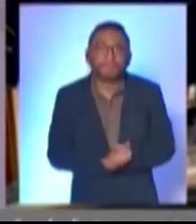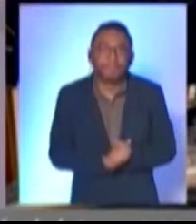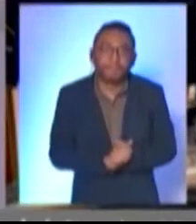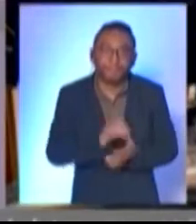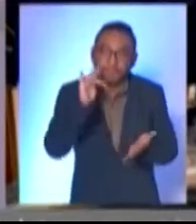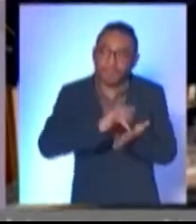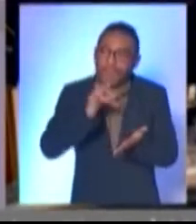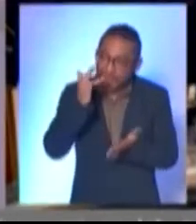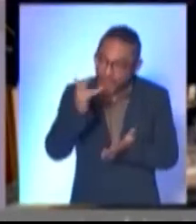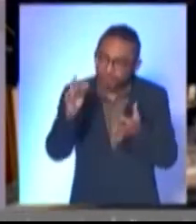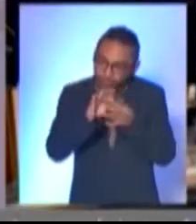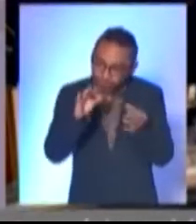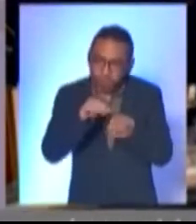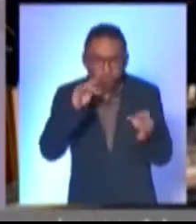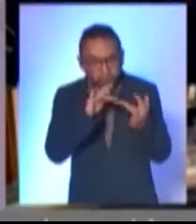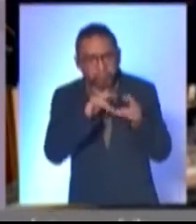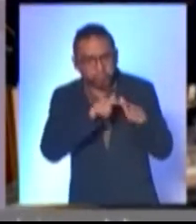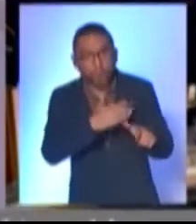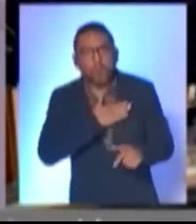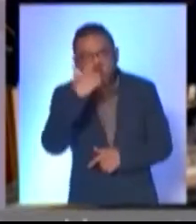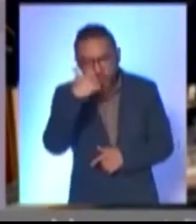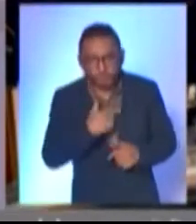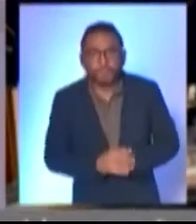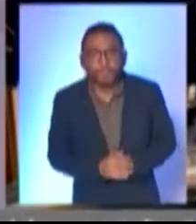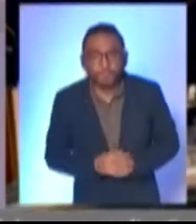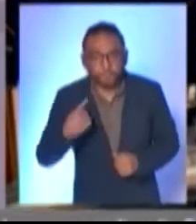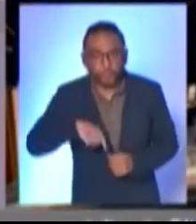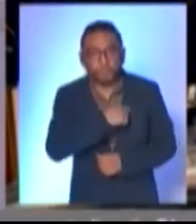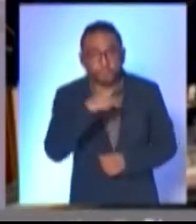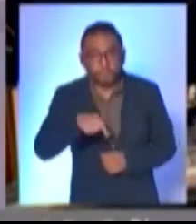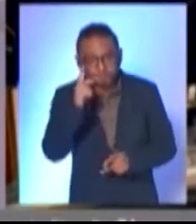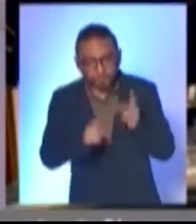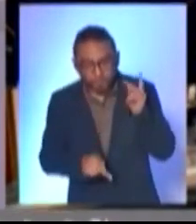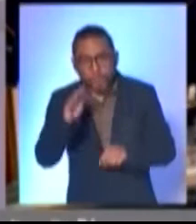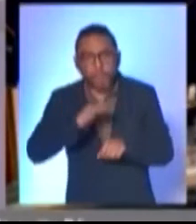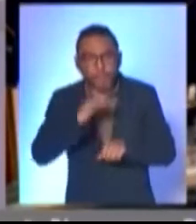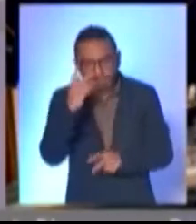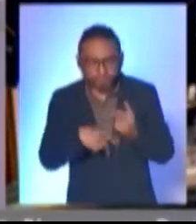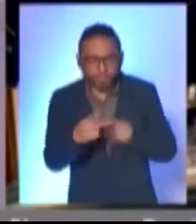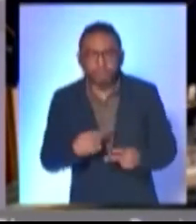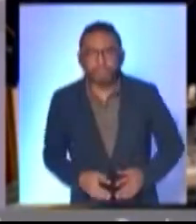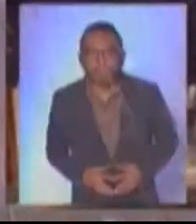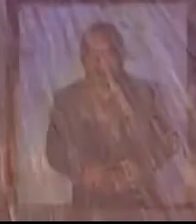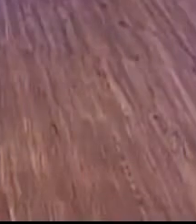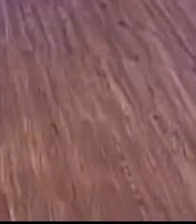Manuel, por los detalles, nos mantenemos en contacto. Buenas noches. Nosotros hacemos una pausa, regresamos con más.